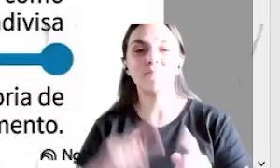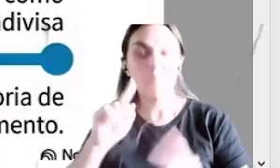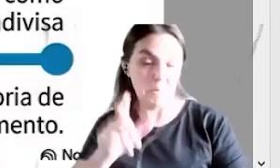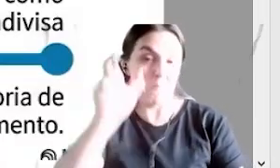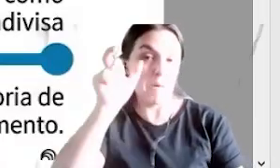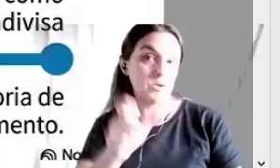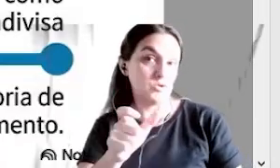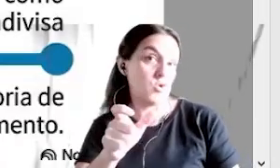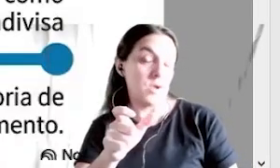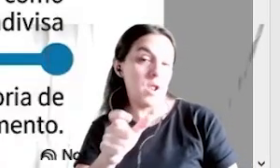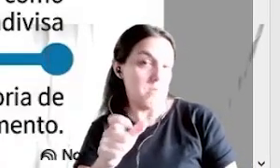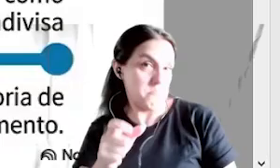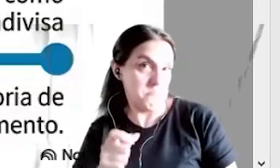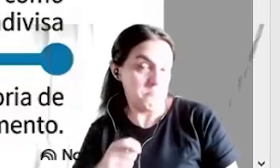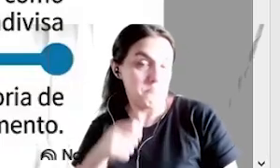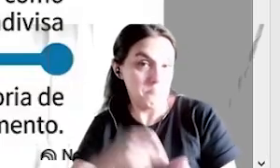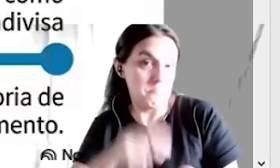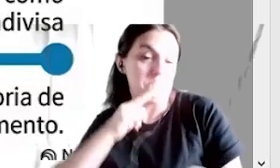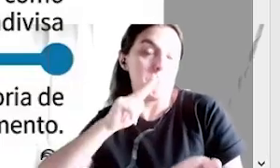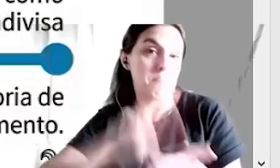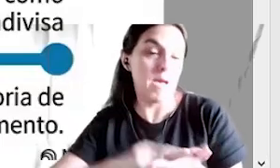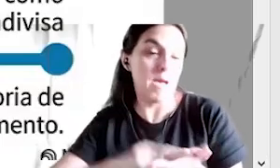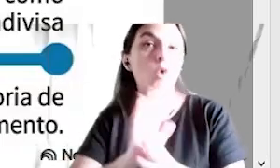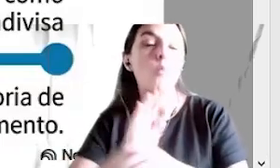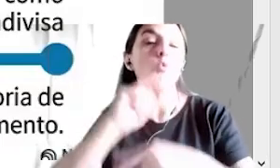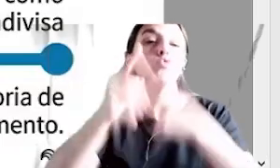persona como sucesión indivisa de Franco Macri.